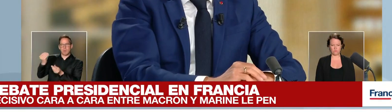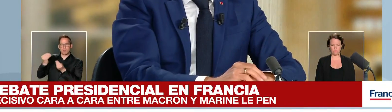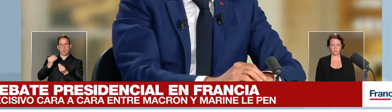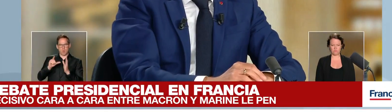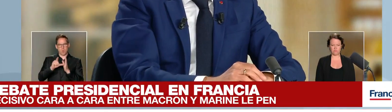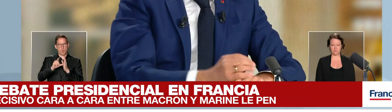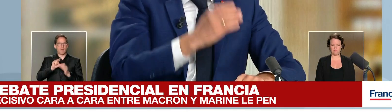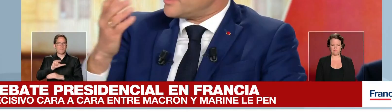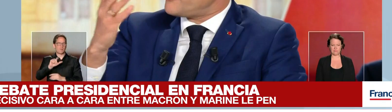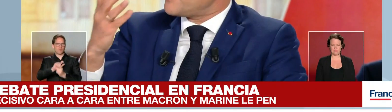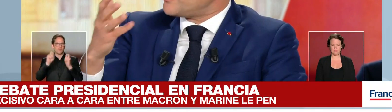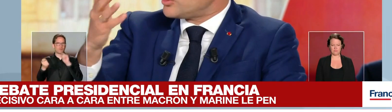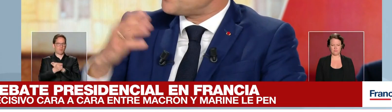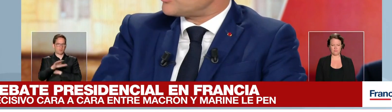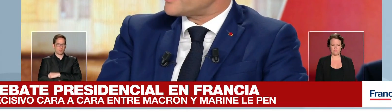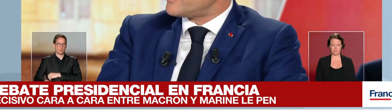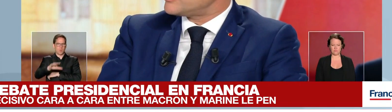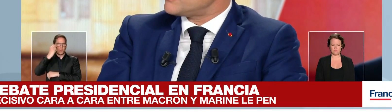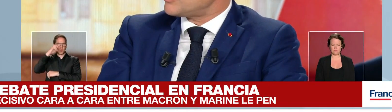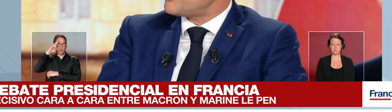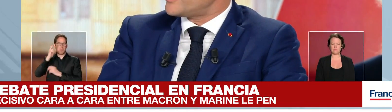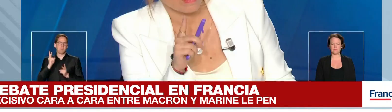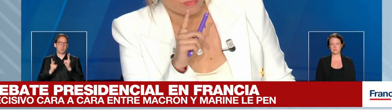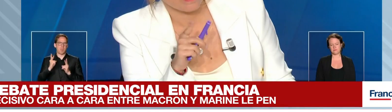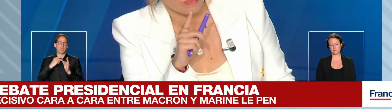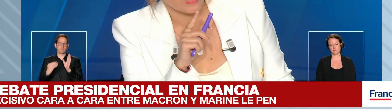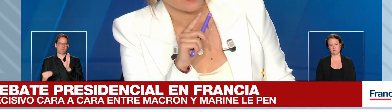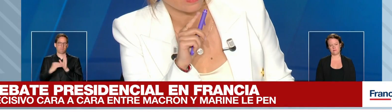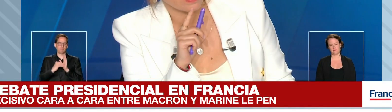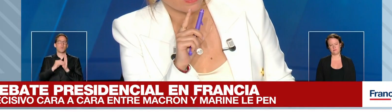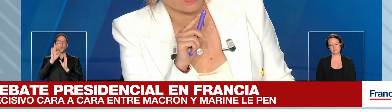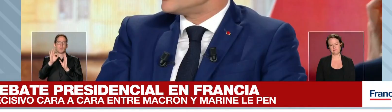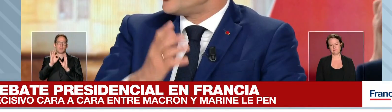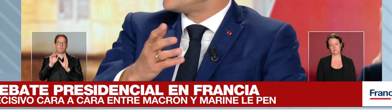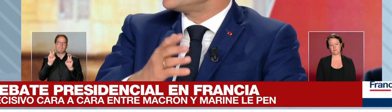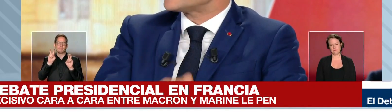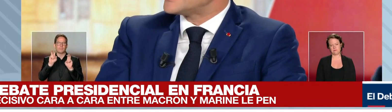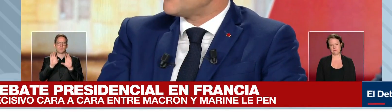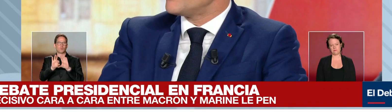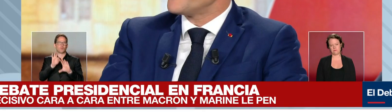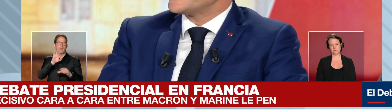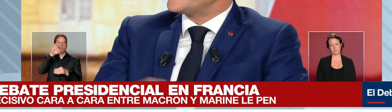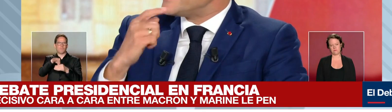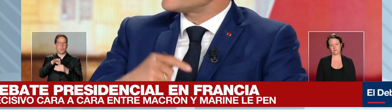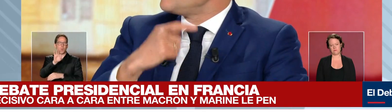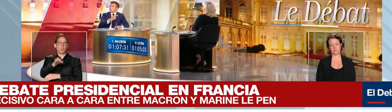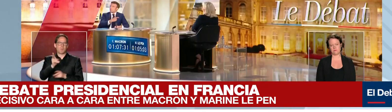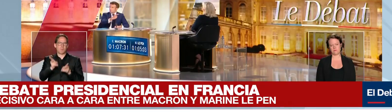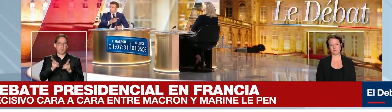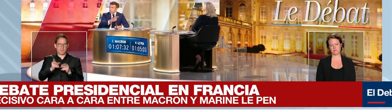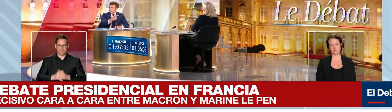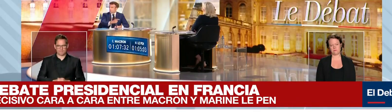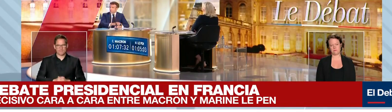para mí será una opción. Creo que el referendo debe ser una opción. Y también tengo que decir